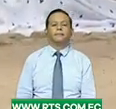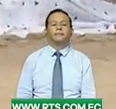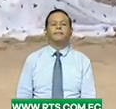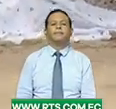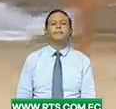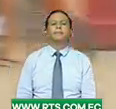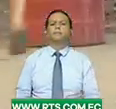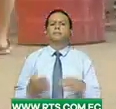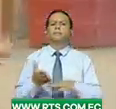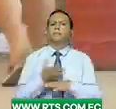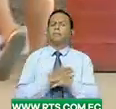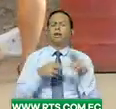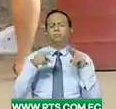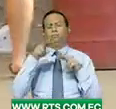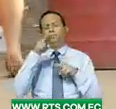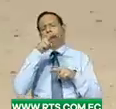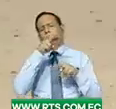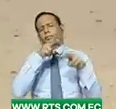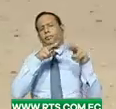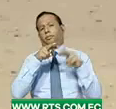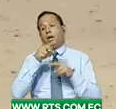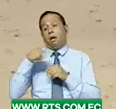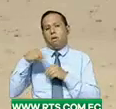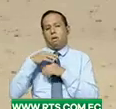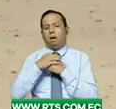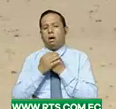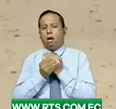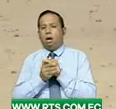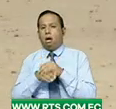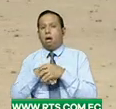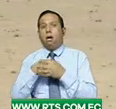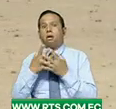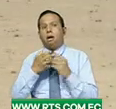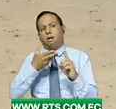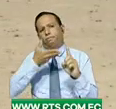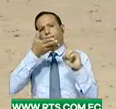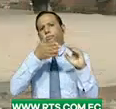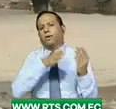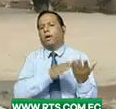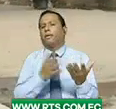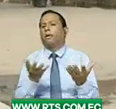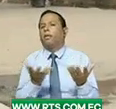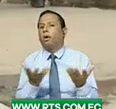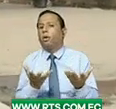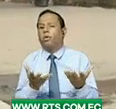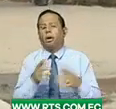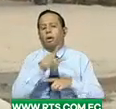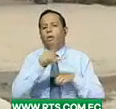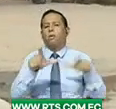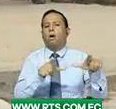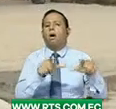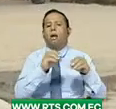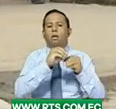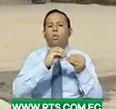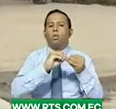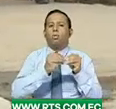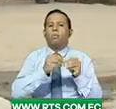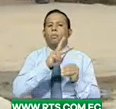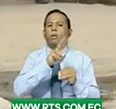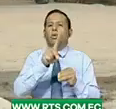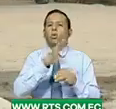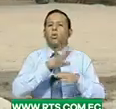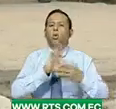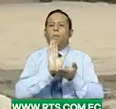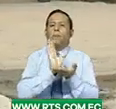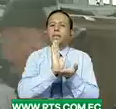Ya lo tenían vigilado y esperaban la mejor oportunidad para acabar con su vida. El lugar fue en el bloque 21 de Flor de Bastión